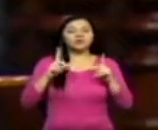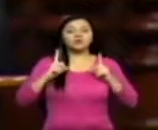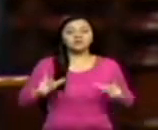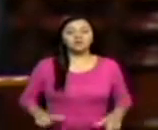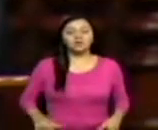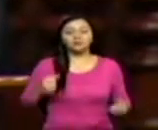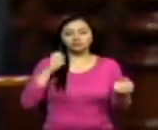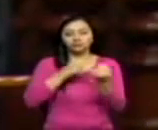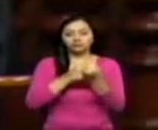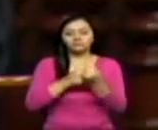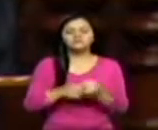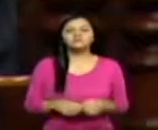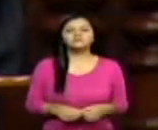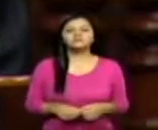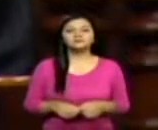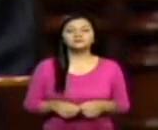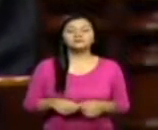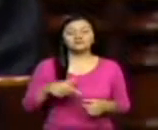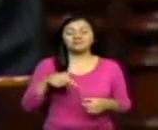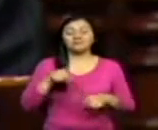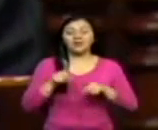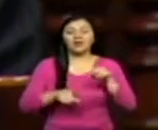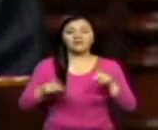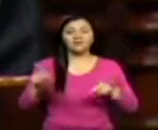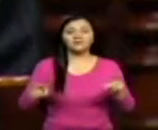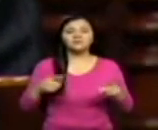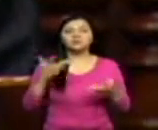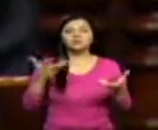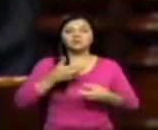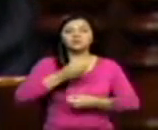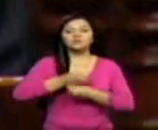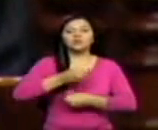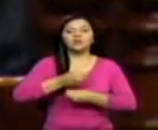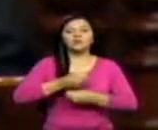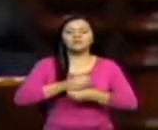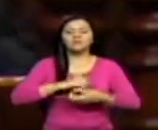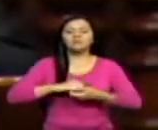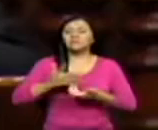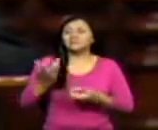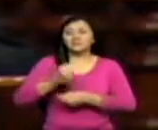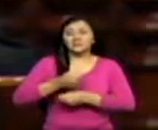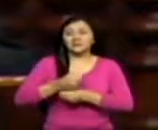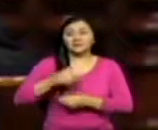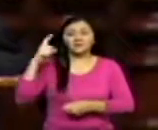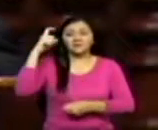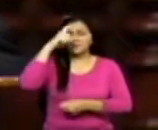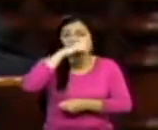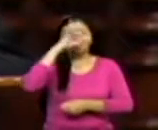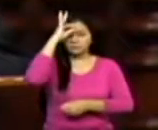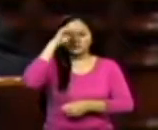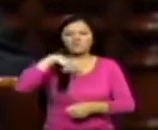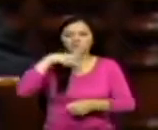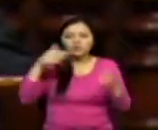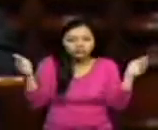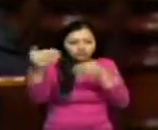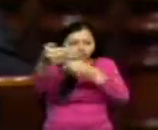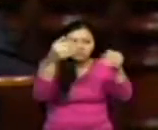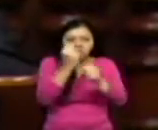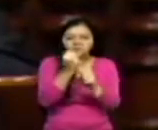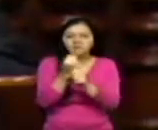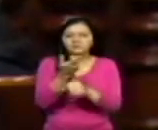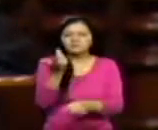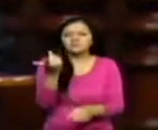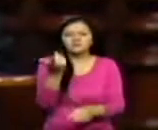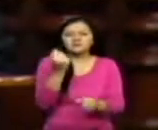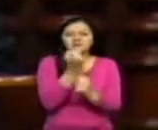pública, haciendo a veces trabajo en condiciones dificilísimas. El trabajo